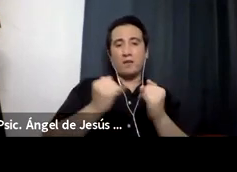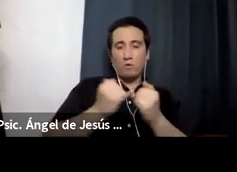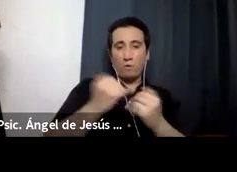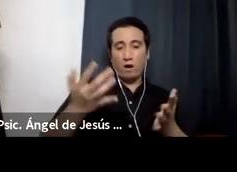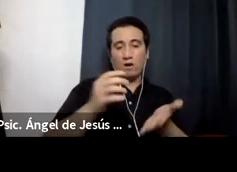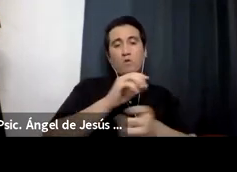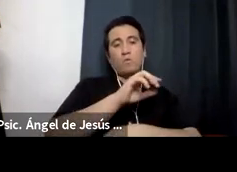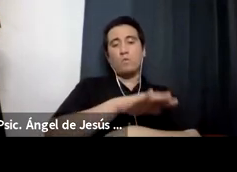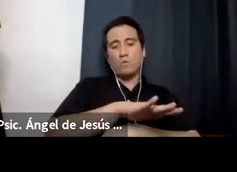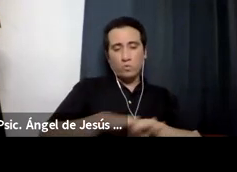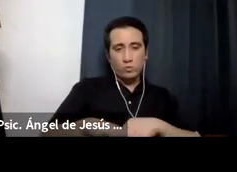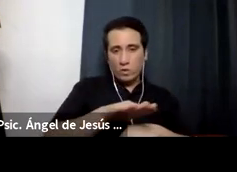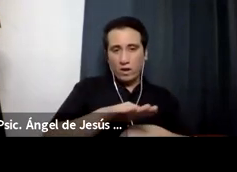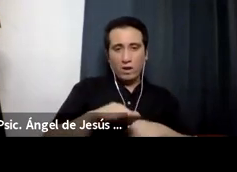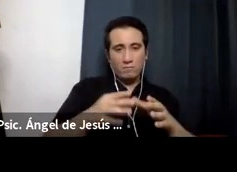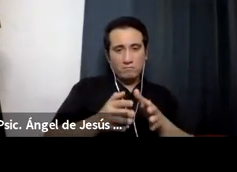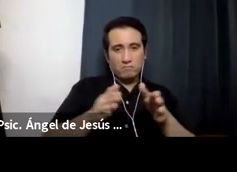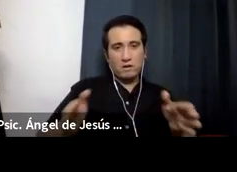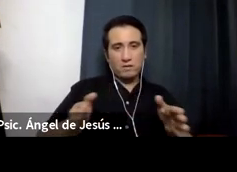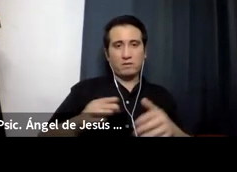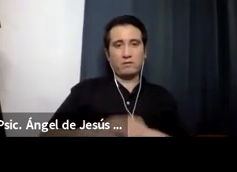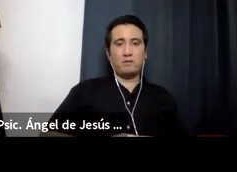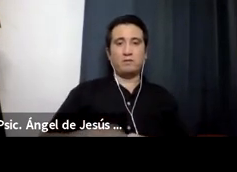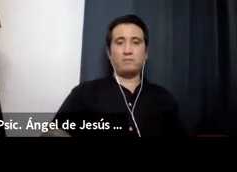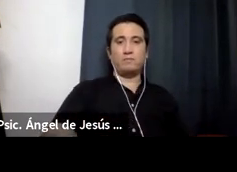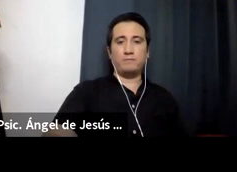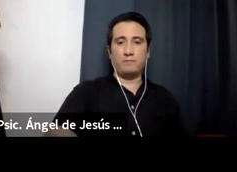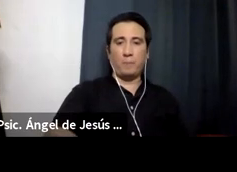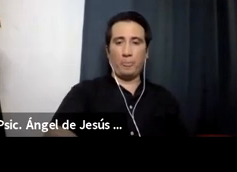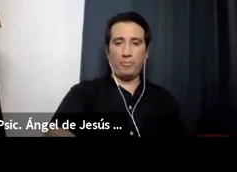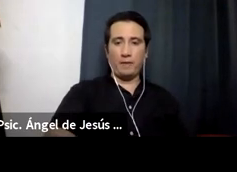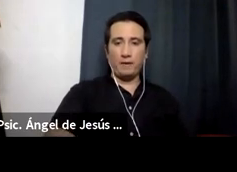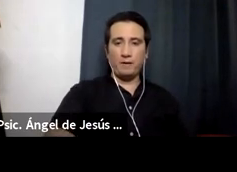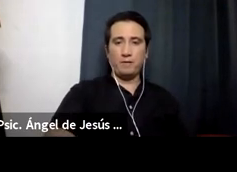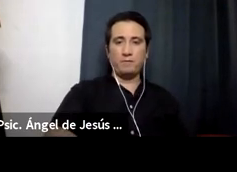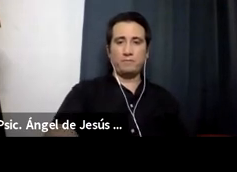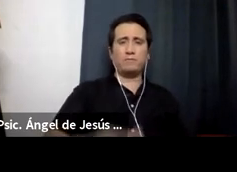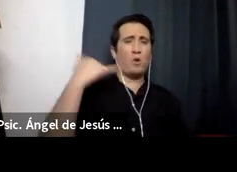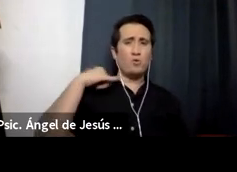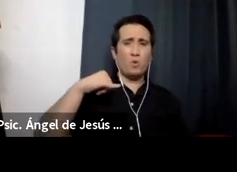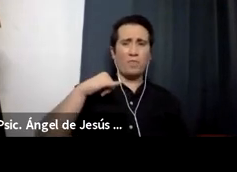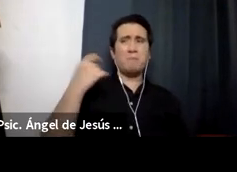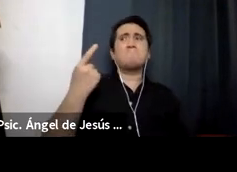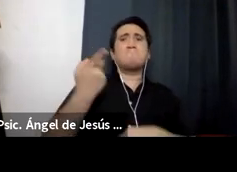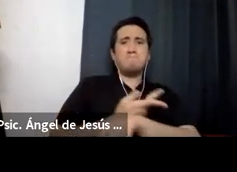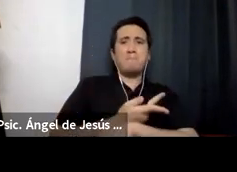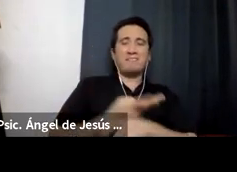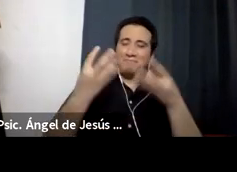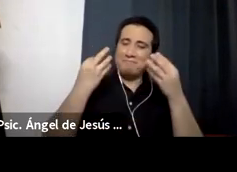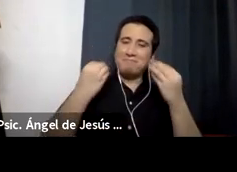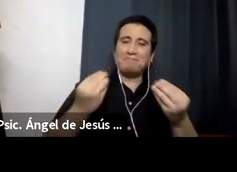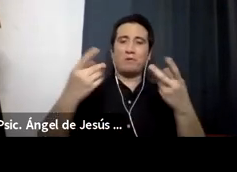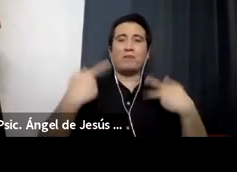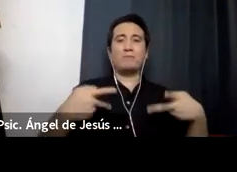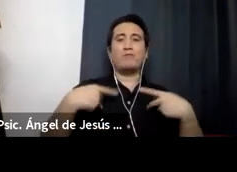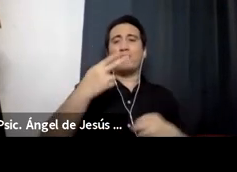Claro, esto es lo ideal. Pero, ¿qué pasa en Yucatán? En Yucatán, muchísimas personas